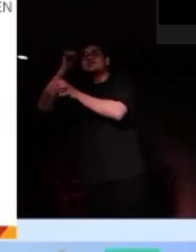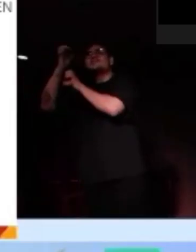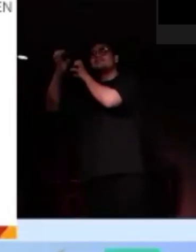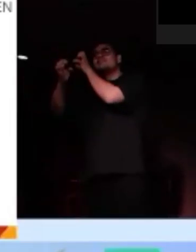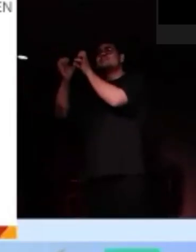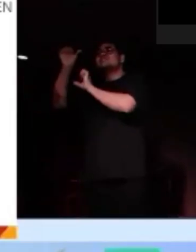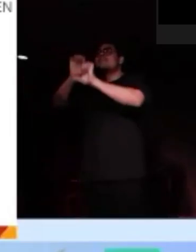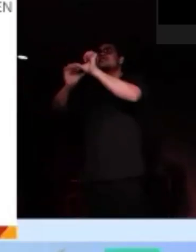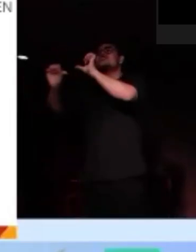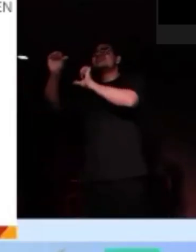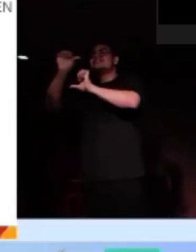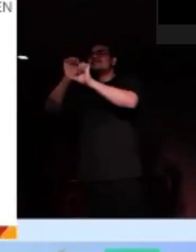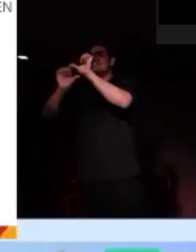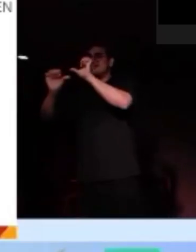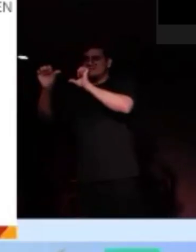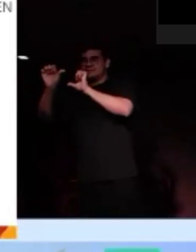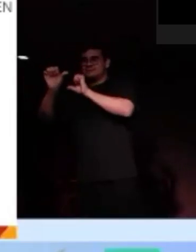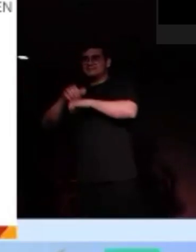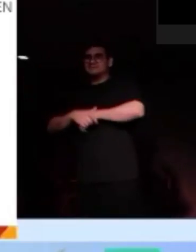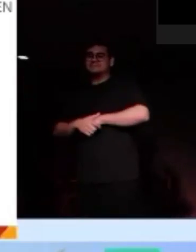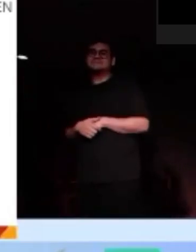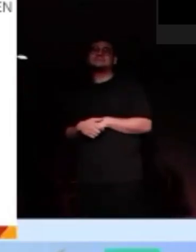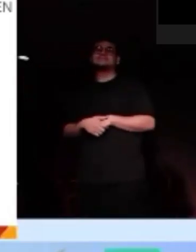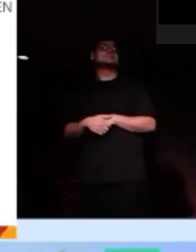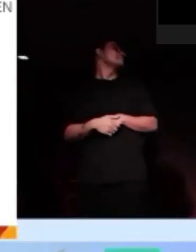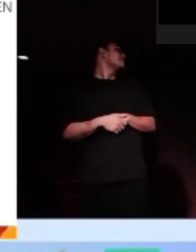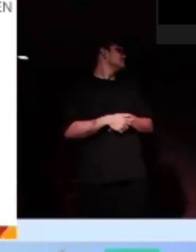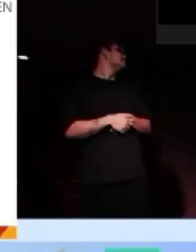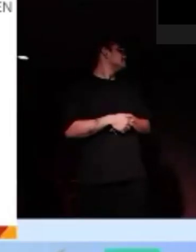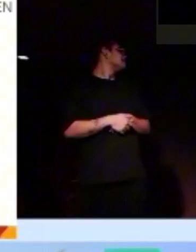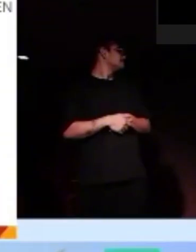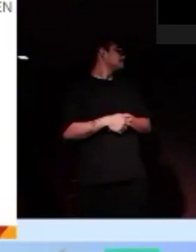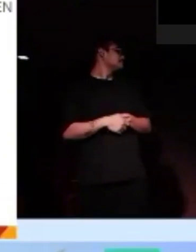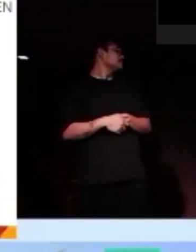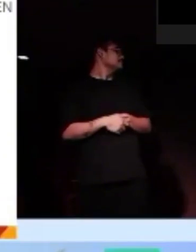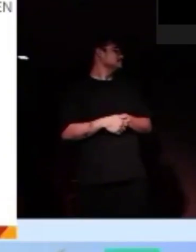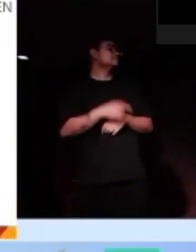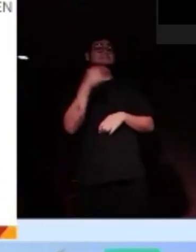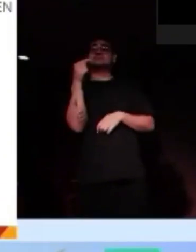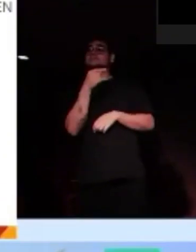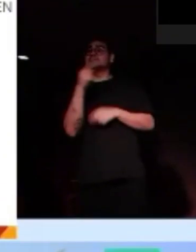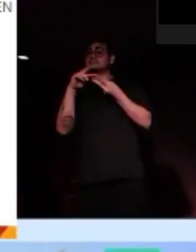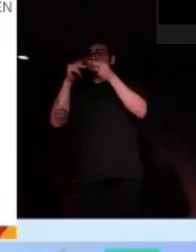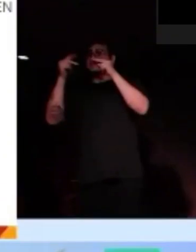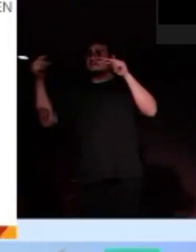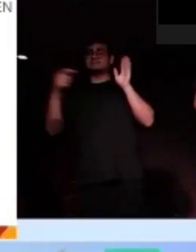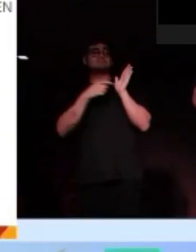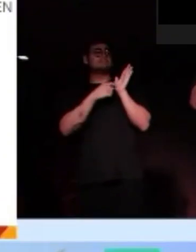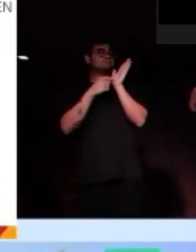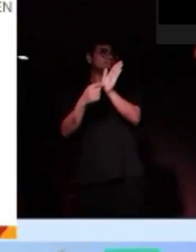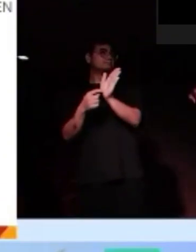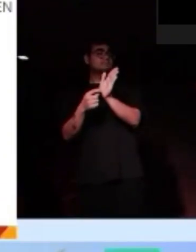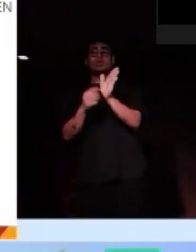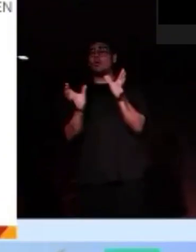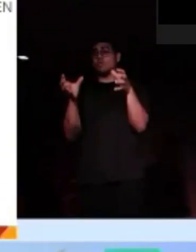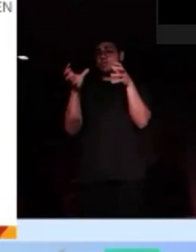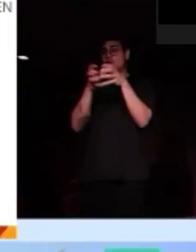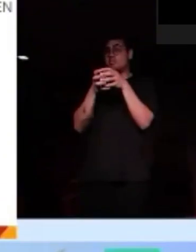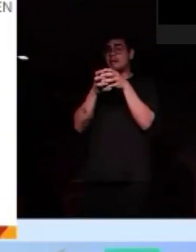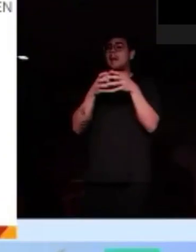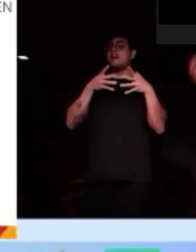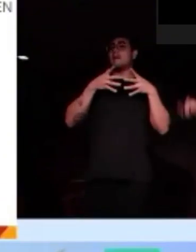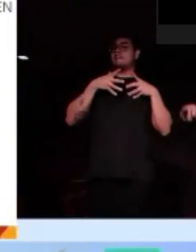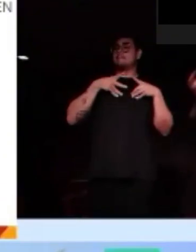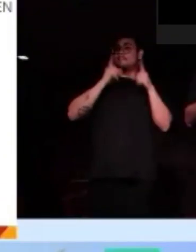qué es el ADN y qué era lo que iban a hacer, presentamos el caso, también siempre trabajando con la dupla intérprete,